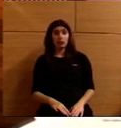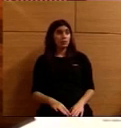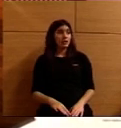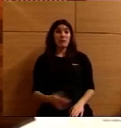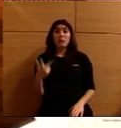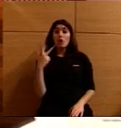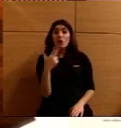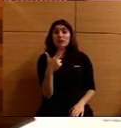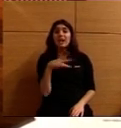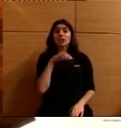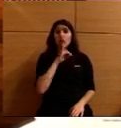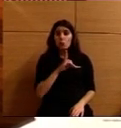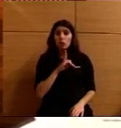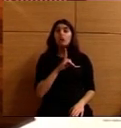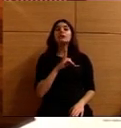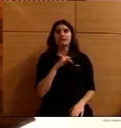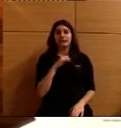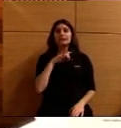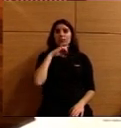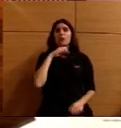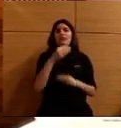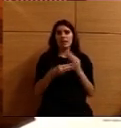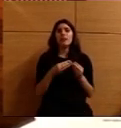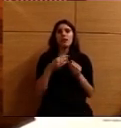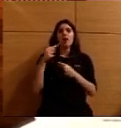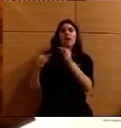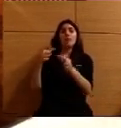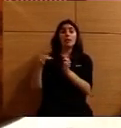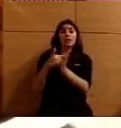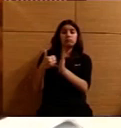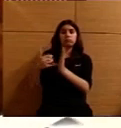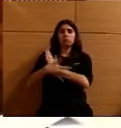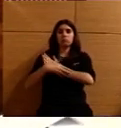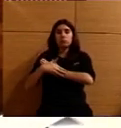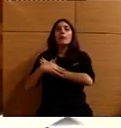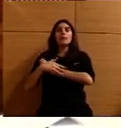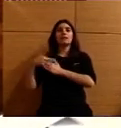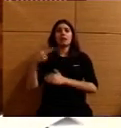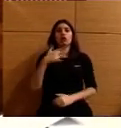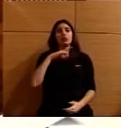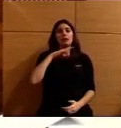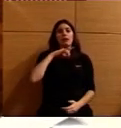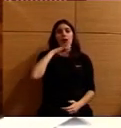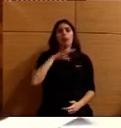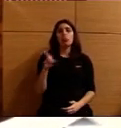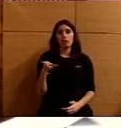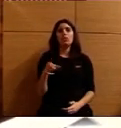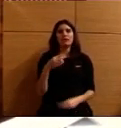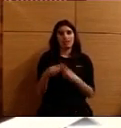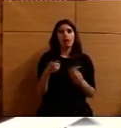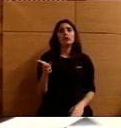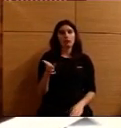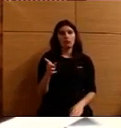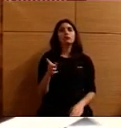Pero cortar la luz se corta. Cortar la luz a las familias más necesitadas, por no decir más humildes, se